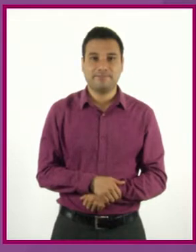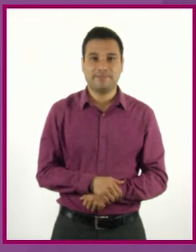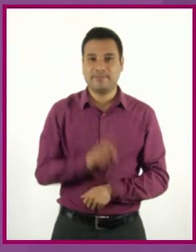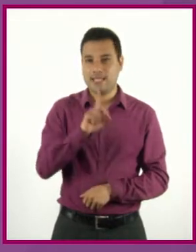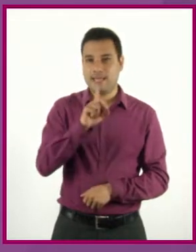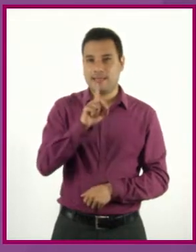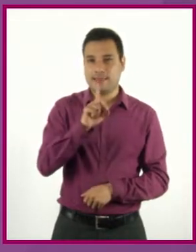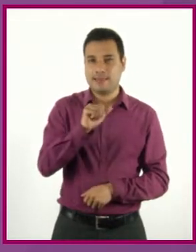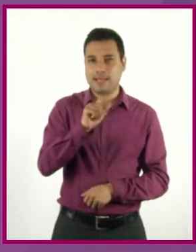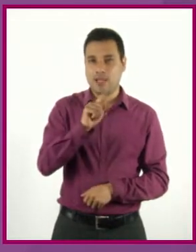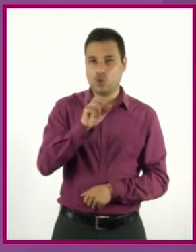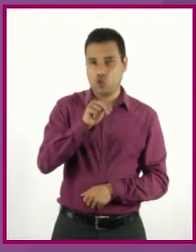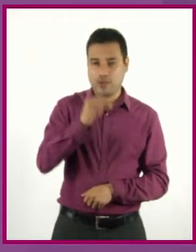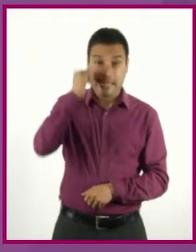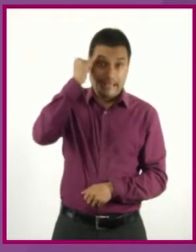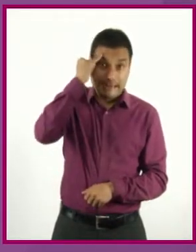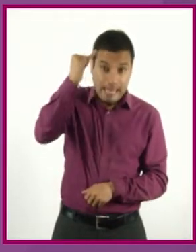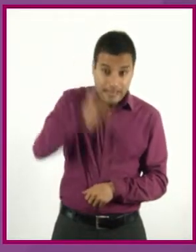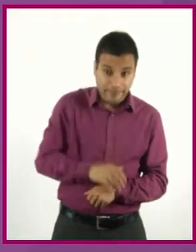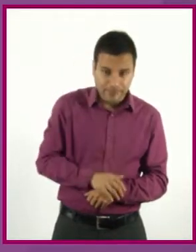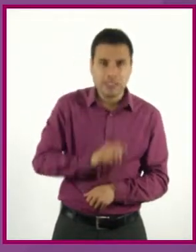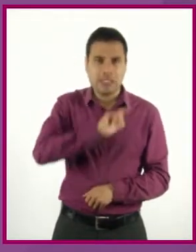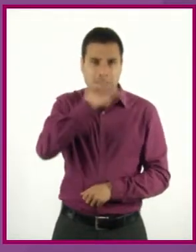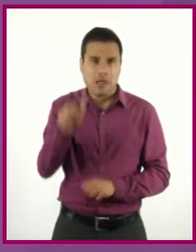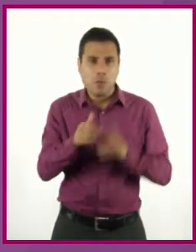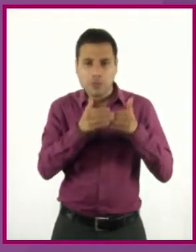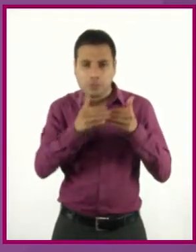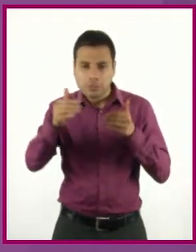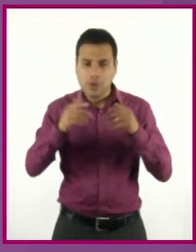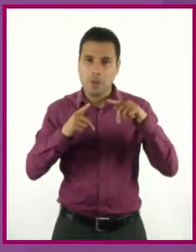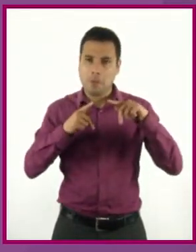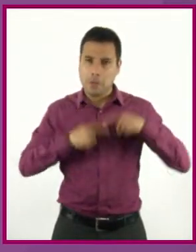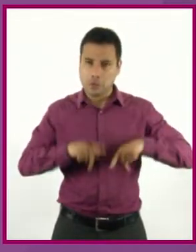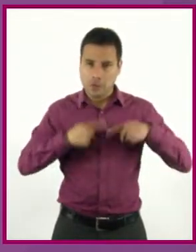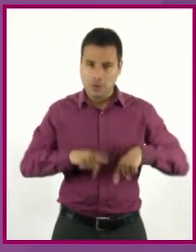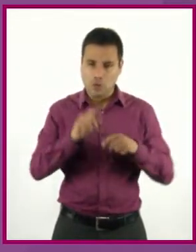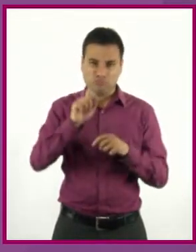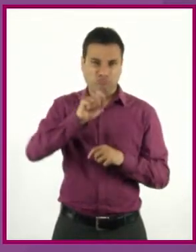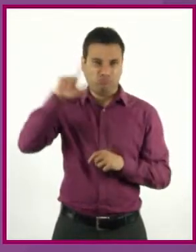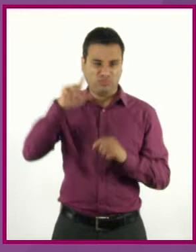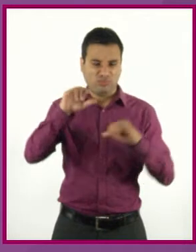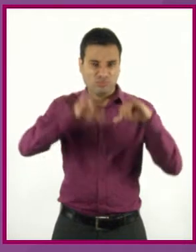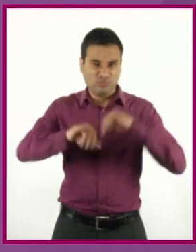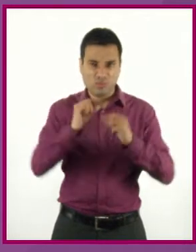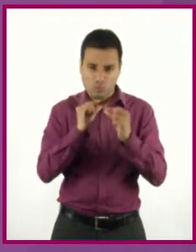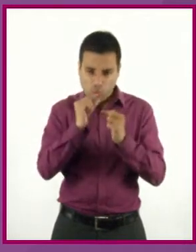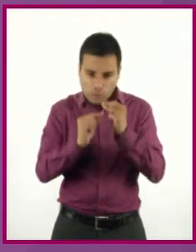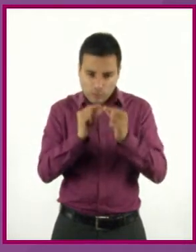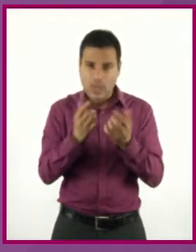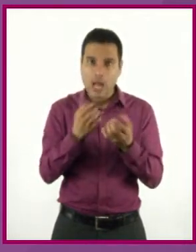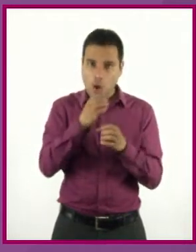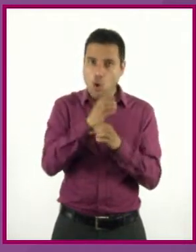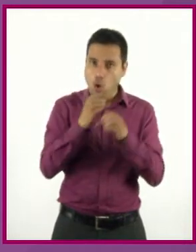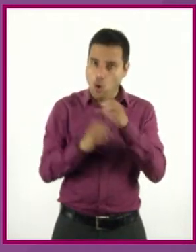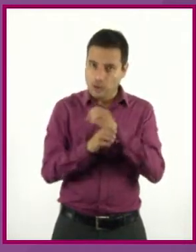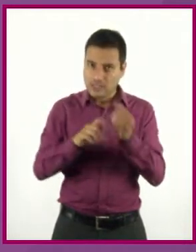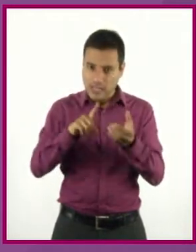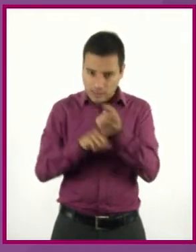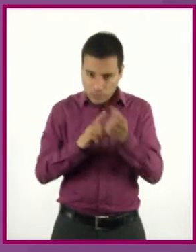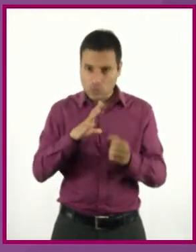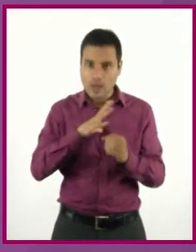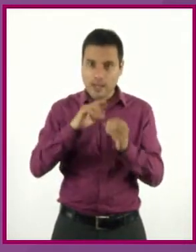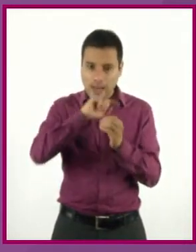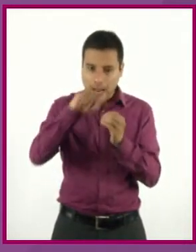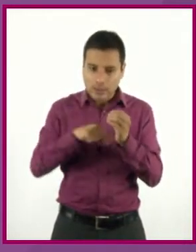Dalton, la comunidad científica se fue convenciendo lentamente de que la materia está hecha de átomos. La